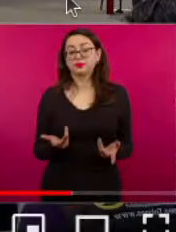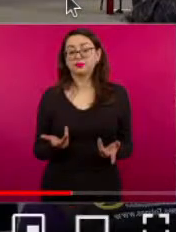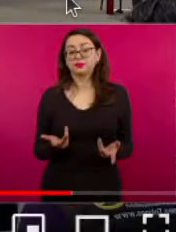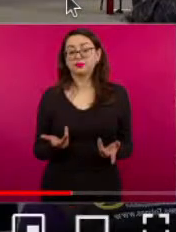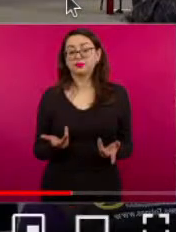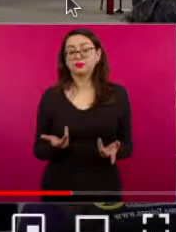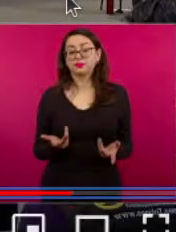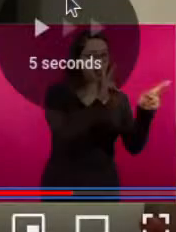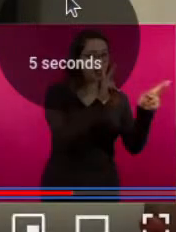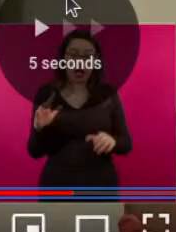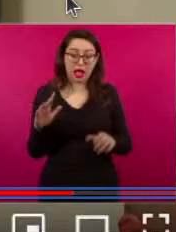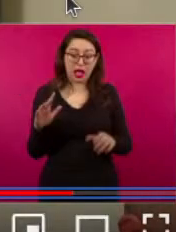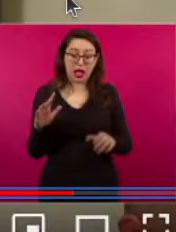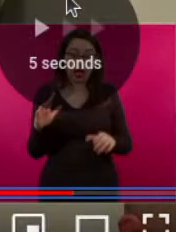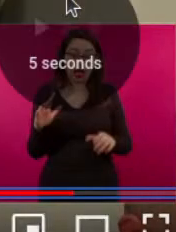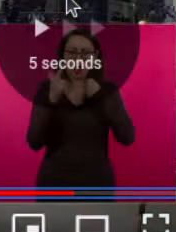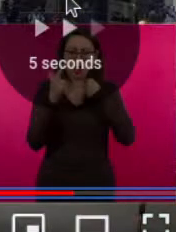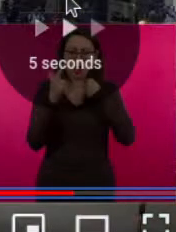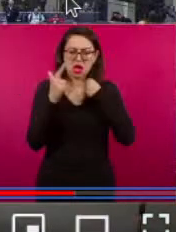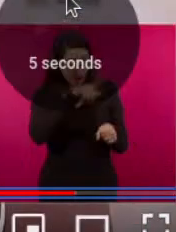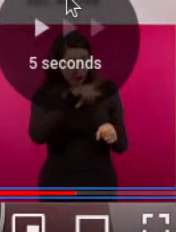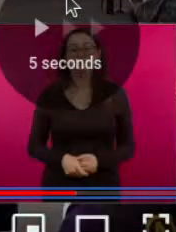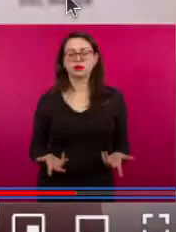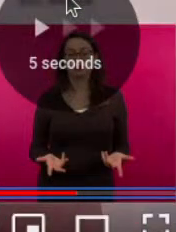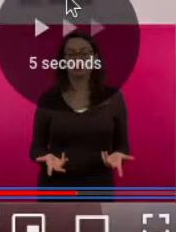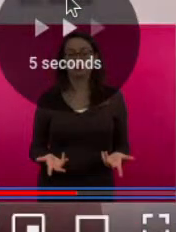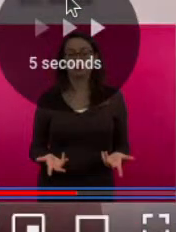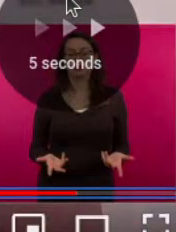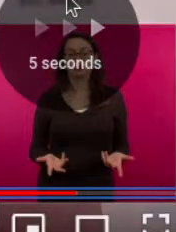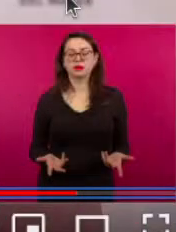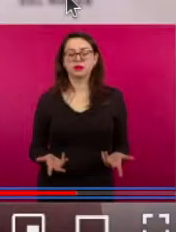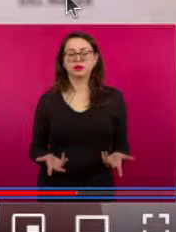Para acá. Está.